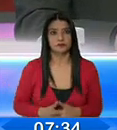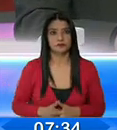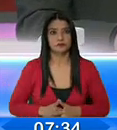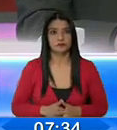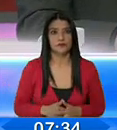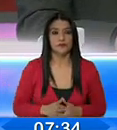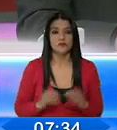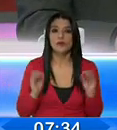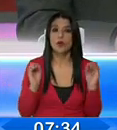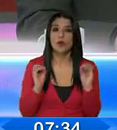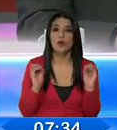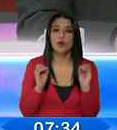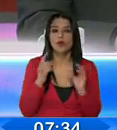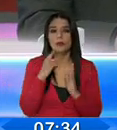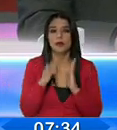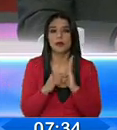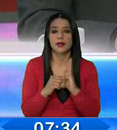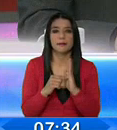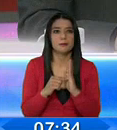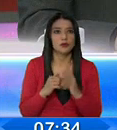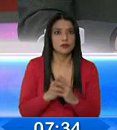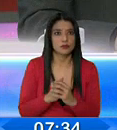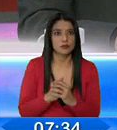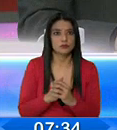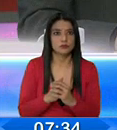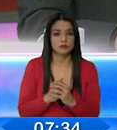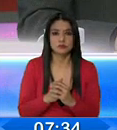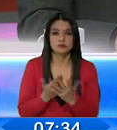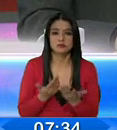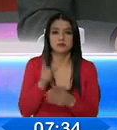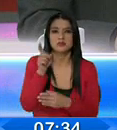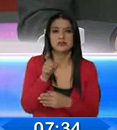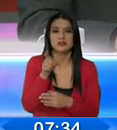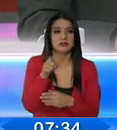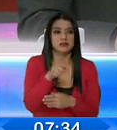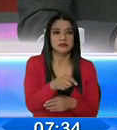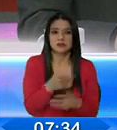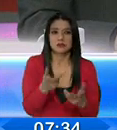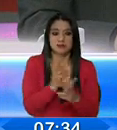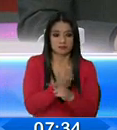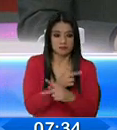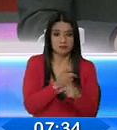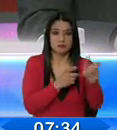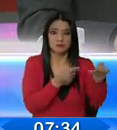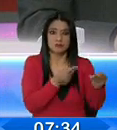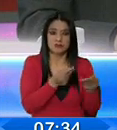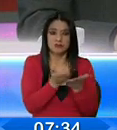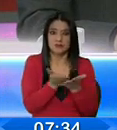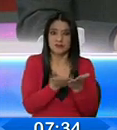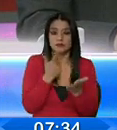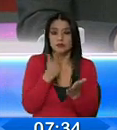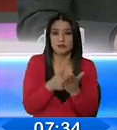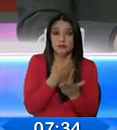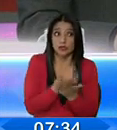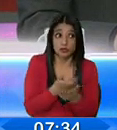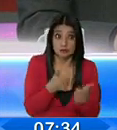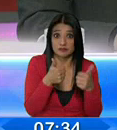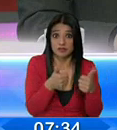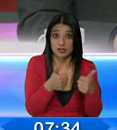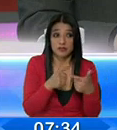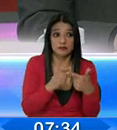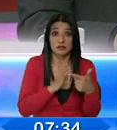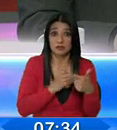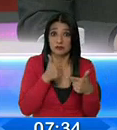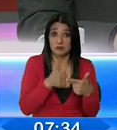se establecieron exigencias respecto de la idoneidad del proveedor desde el punto de vista económico y técnico para